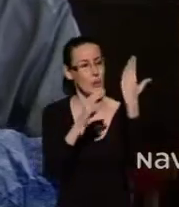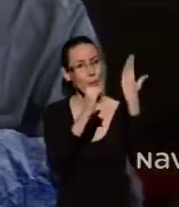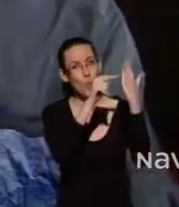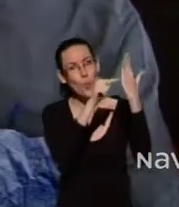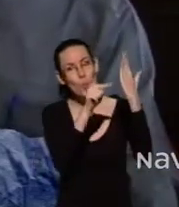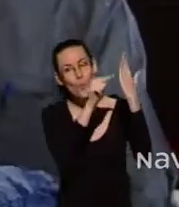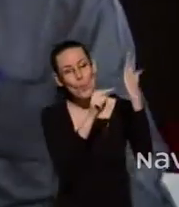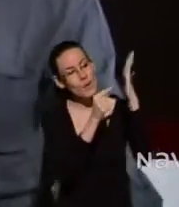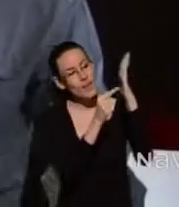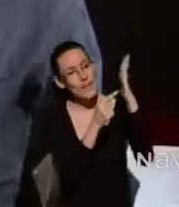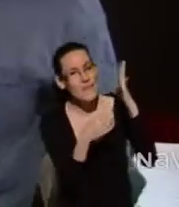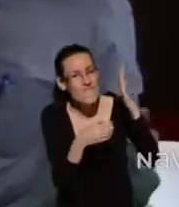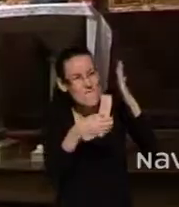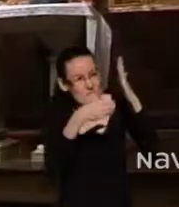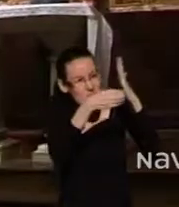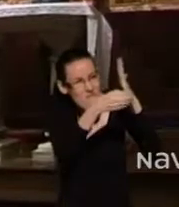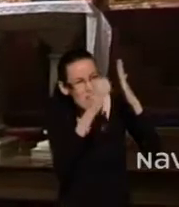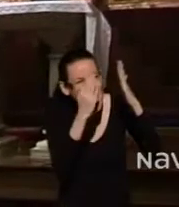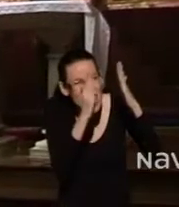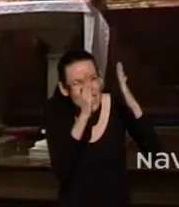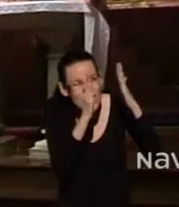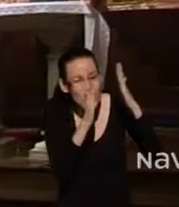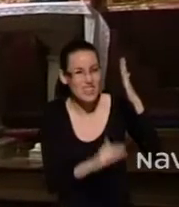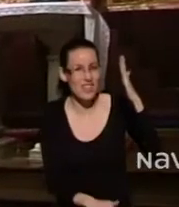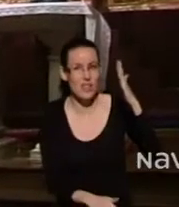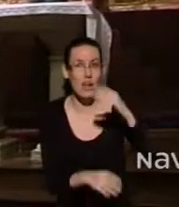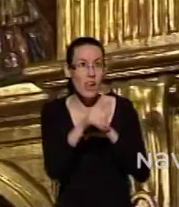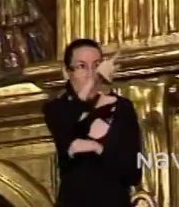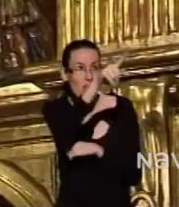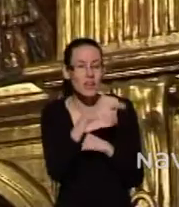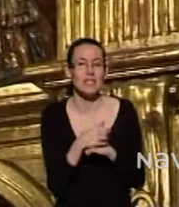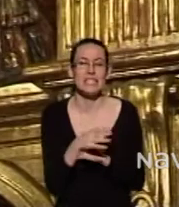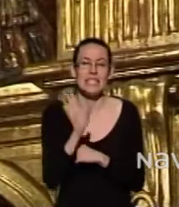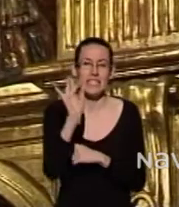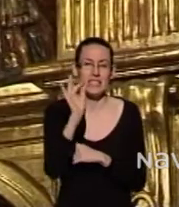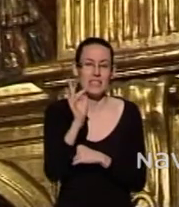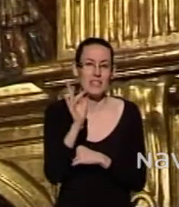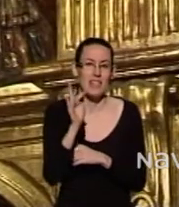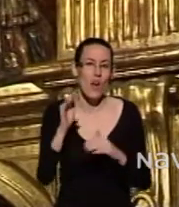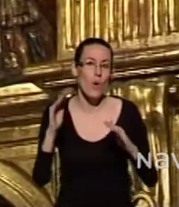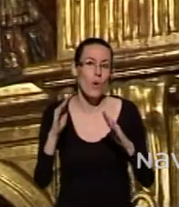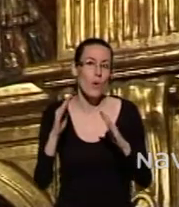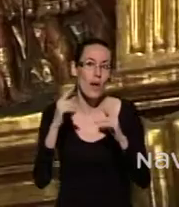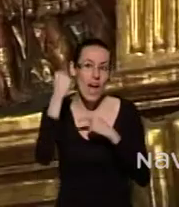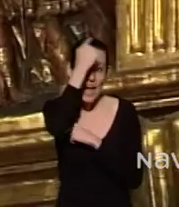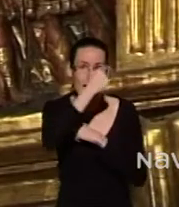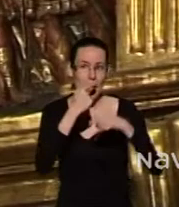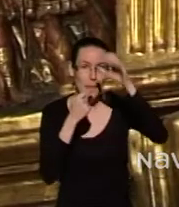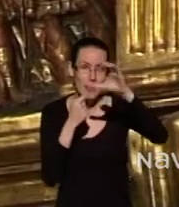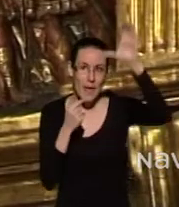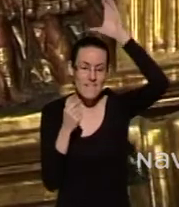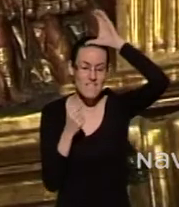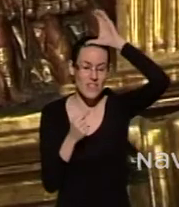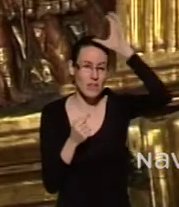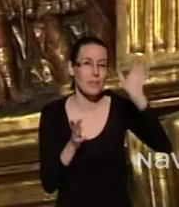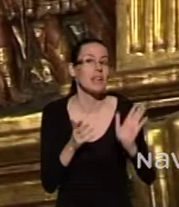Estaba mirando el hueco. Sí. ¿No será ahí? Exactamente, encima de la cabeza de San Pablo. Bueno, es leyenda. Yo